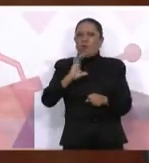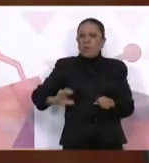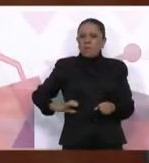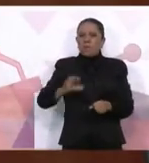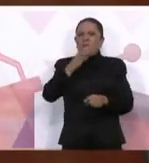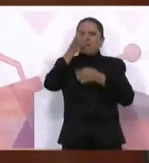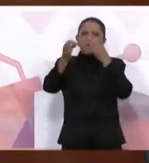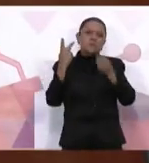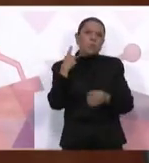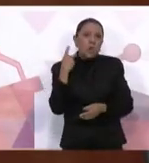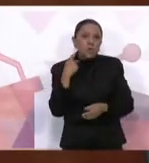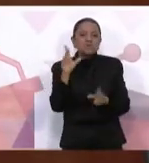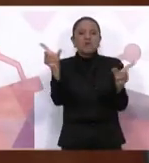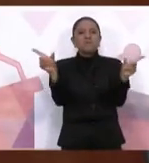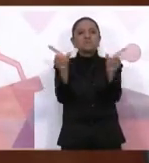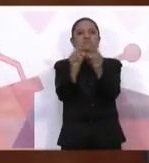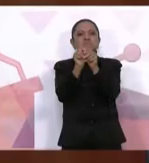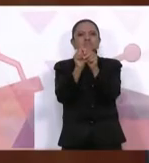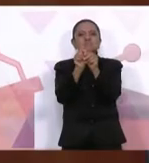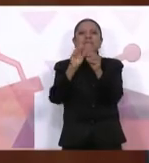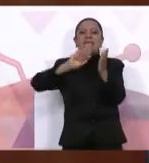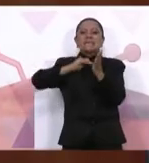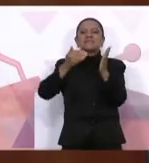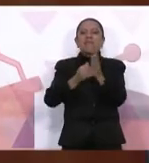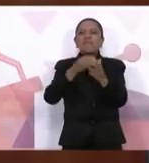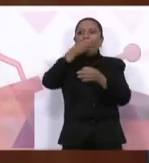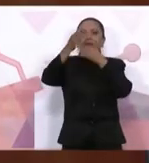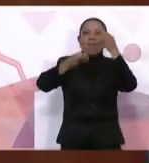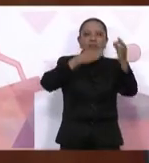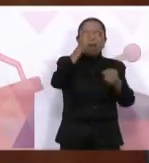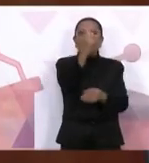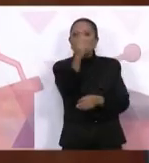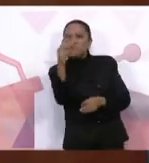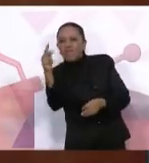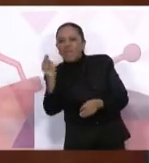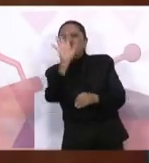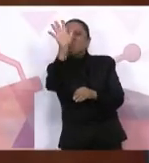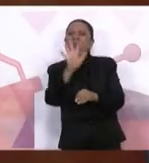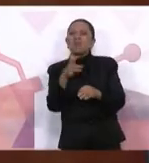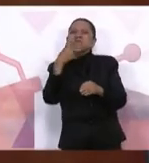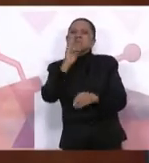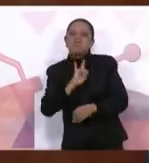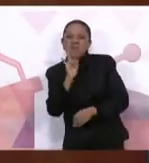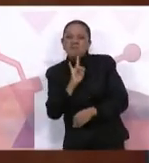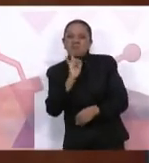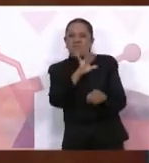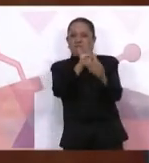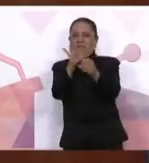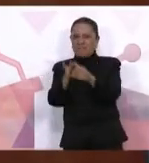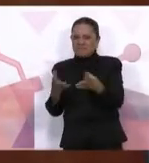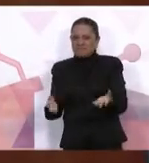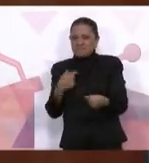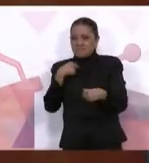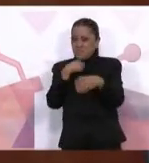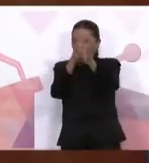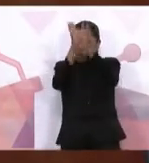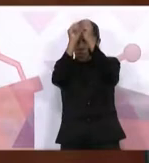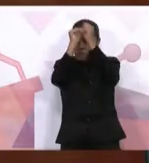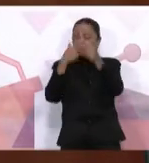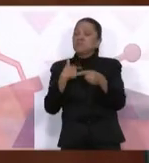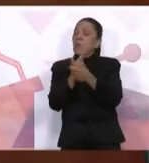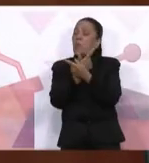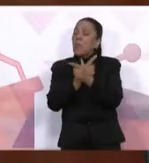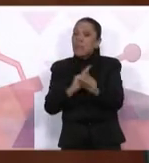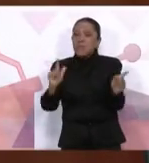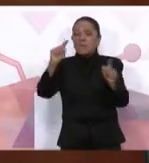una estrategia de mercadotecnia que se ha constituido en la industria de la mentira electoral congruente con mi libertad de pensamiento les